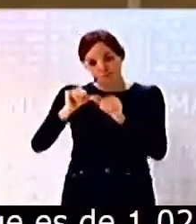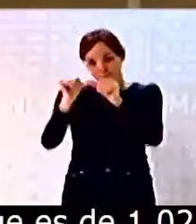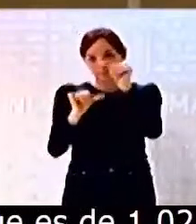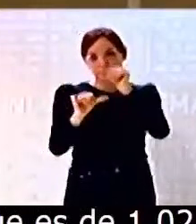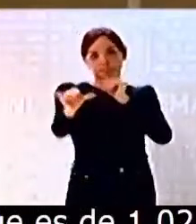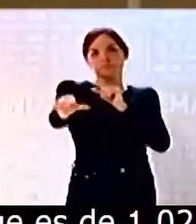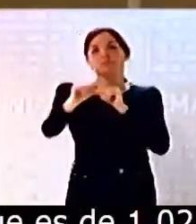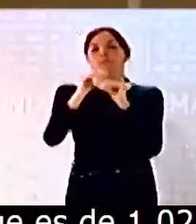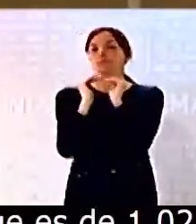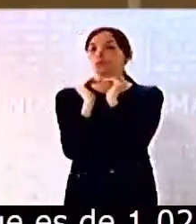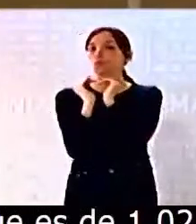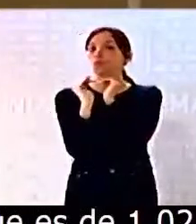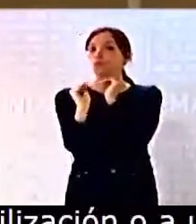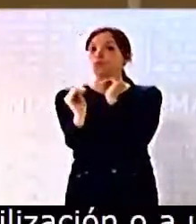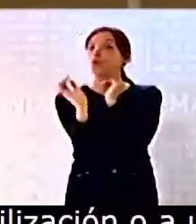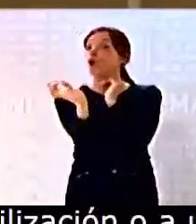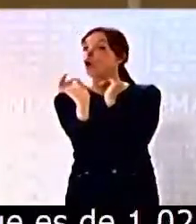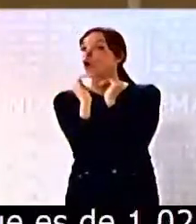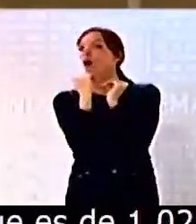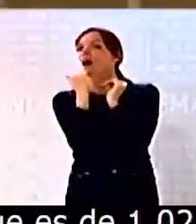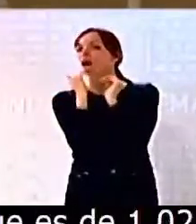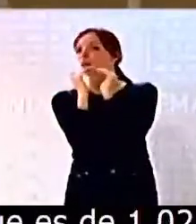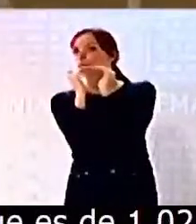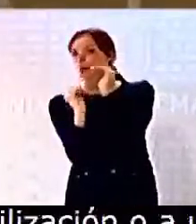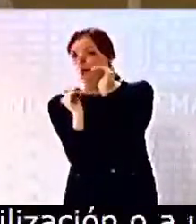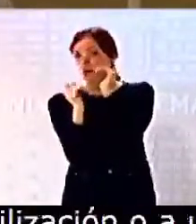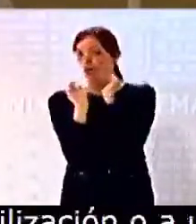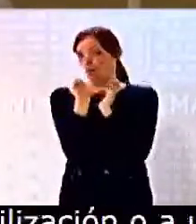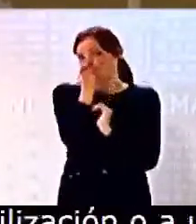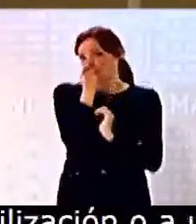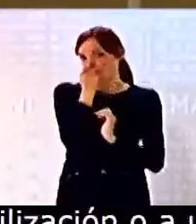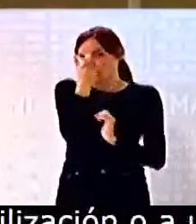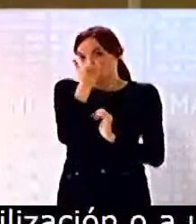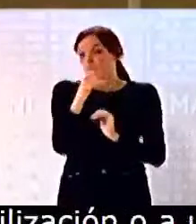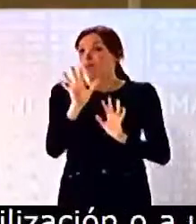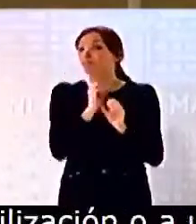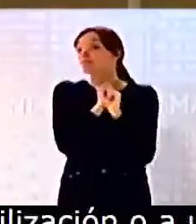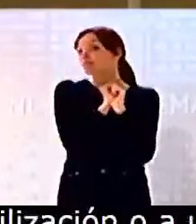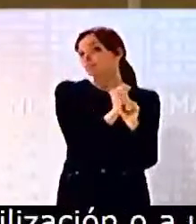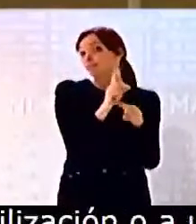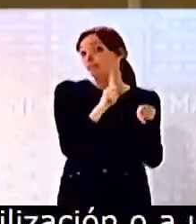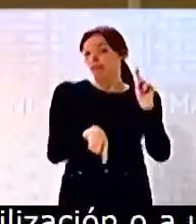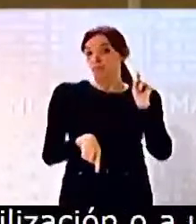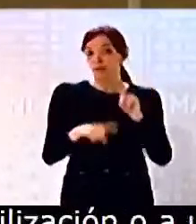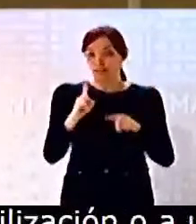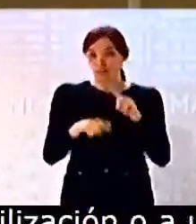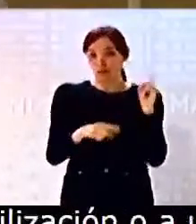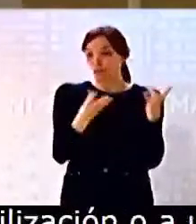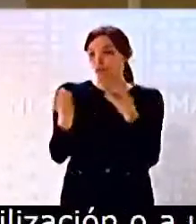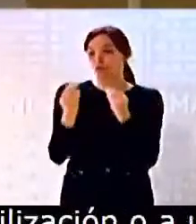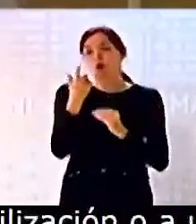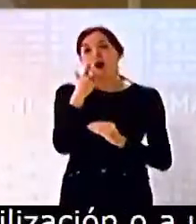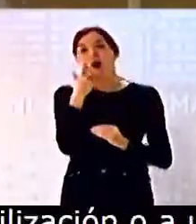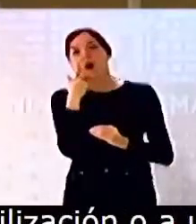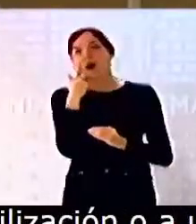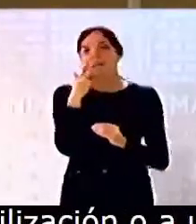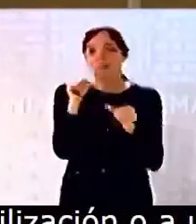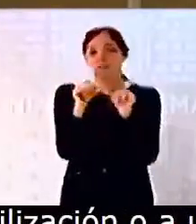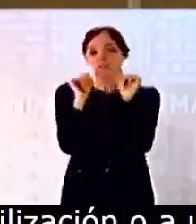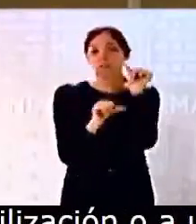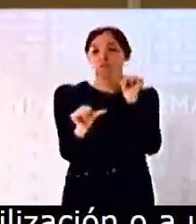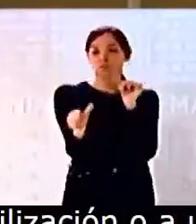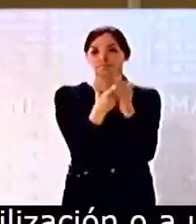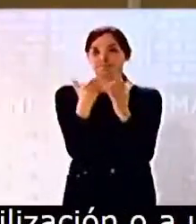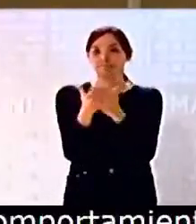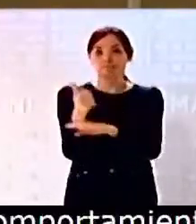a una discreta disminución. Pero esto dependerá mucho del comportamiento que